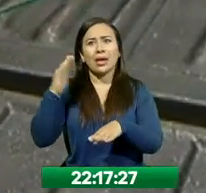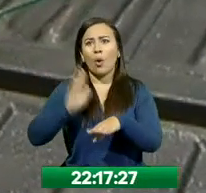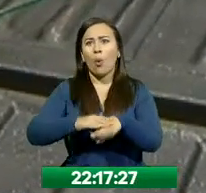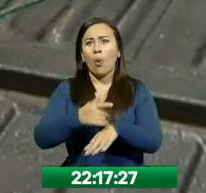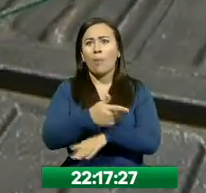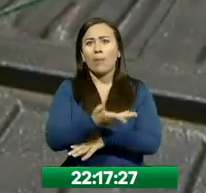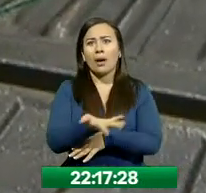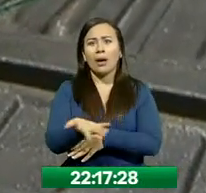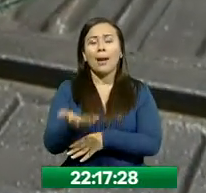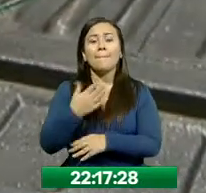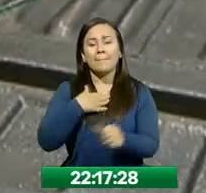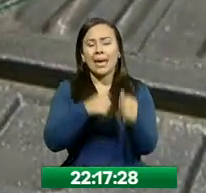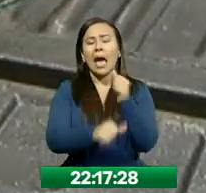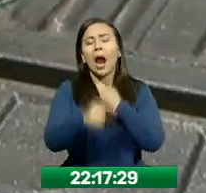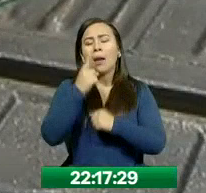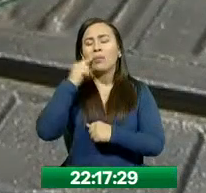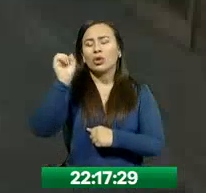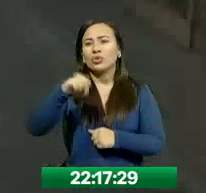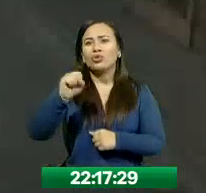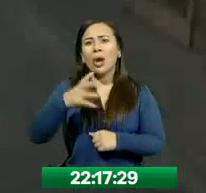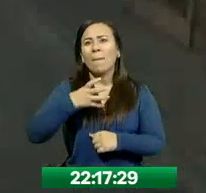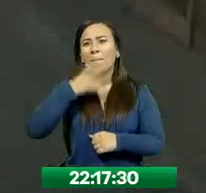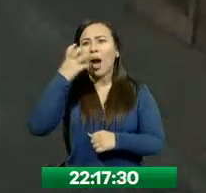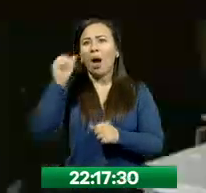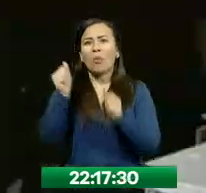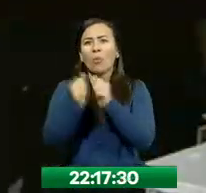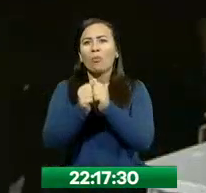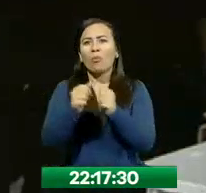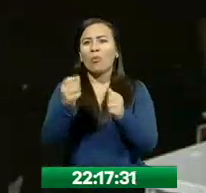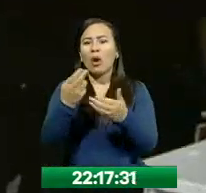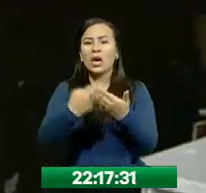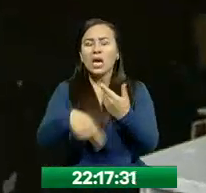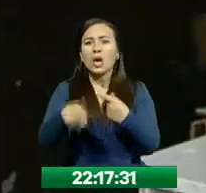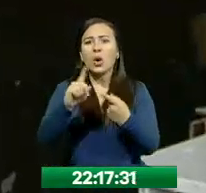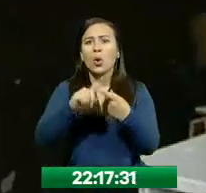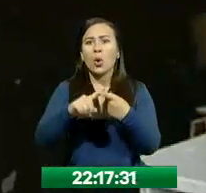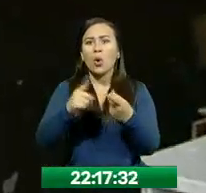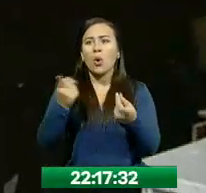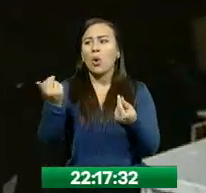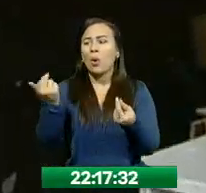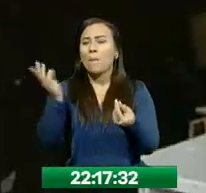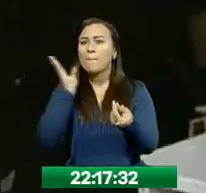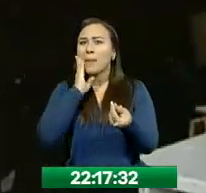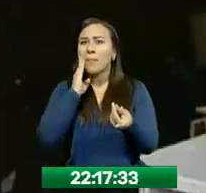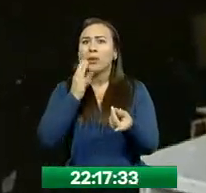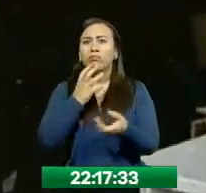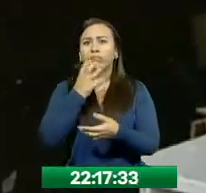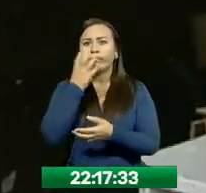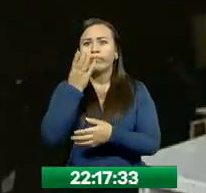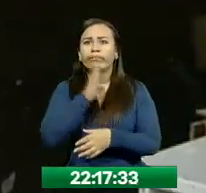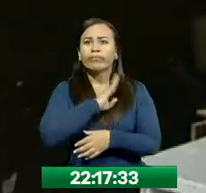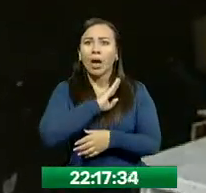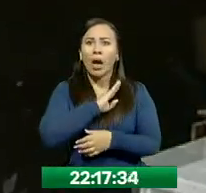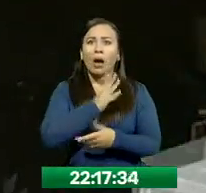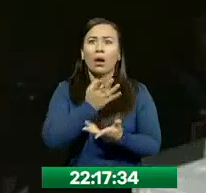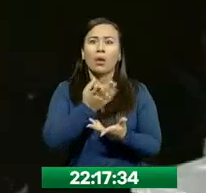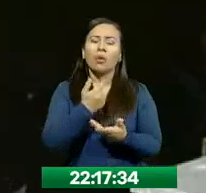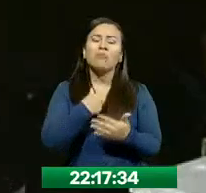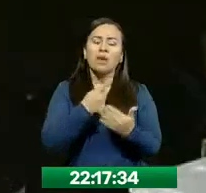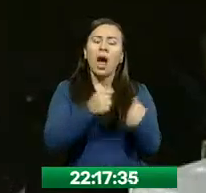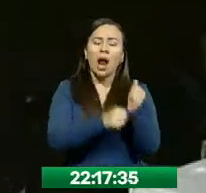terrible, hermano, mi hermano sí era malo con la mujer y con los hijos. Él estaba asustado porque él le iba a agredir y mi hermano pues le iba a